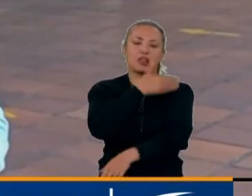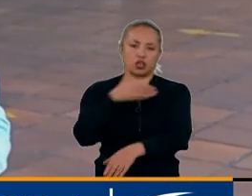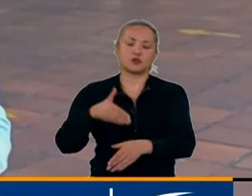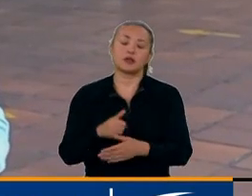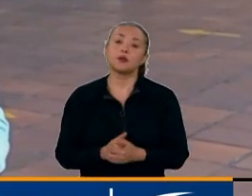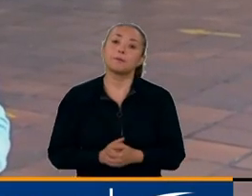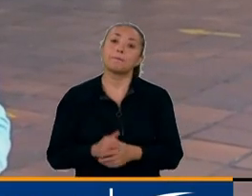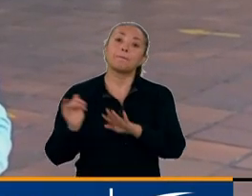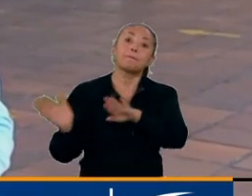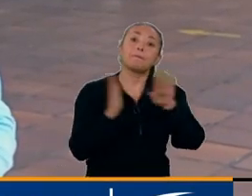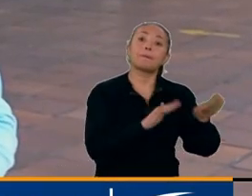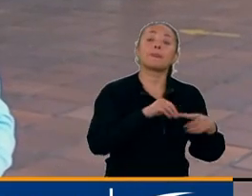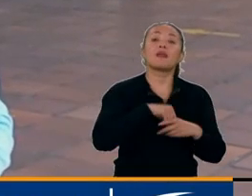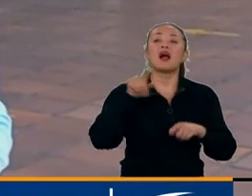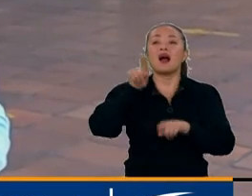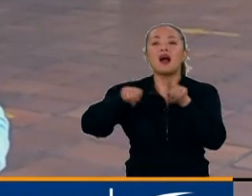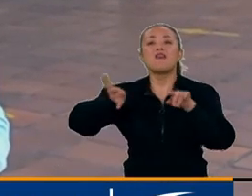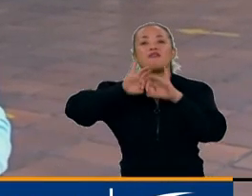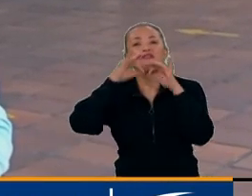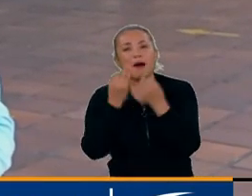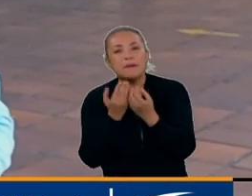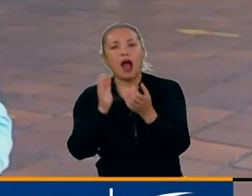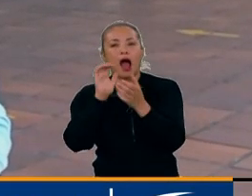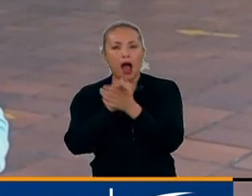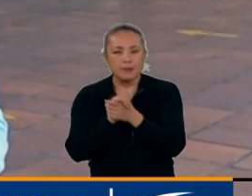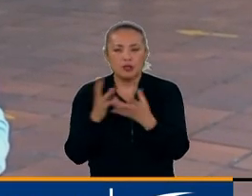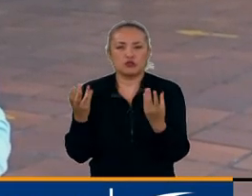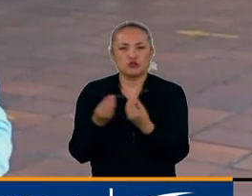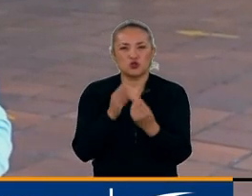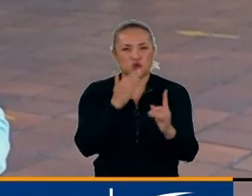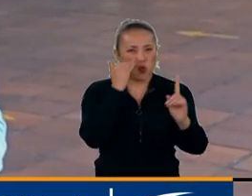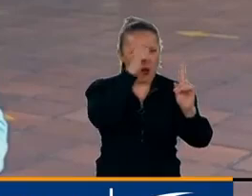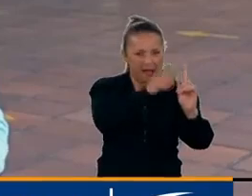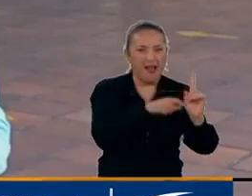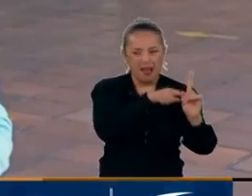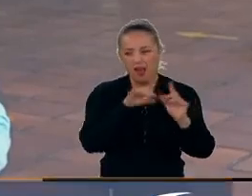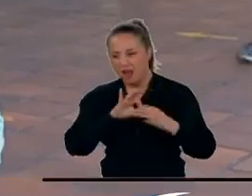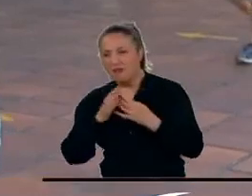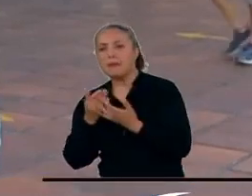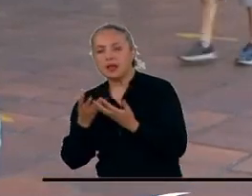en especial un grupo de mujeres organizaron una eucaristía para pedir por su salud y pronto regreso